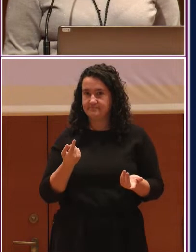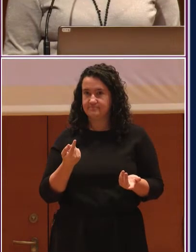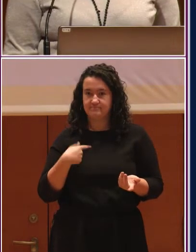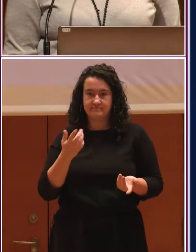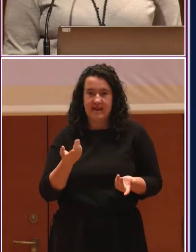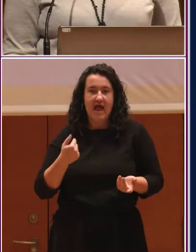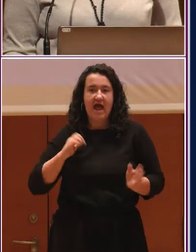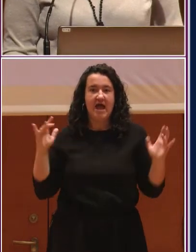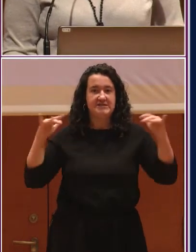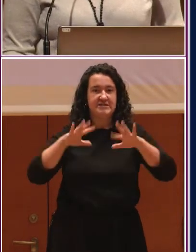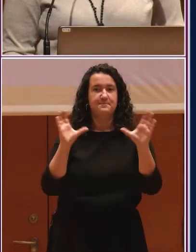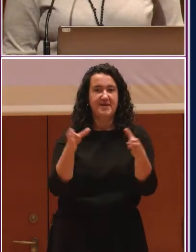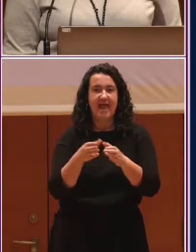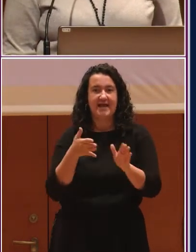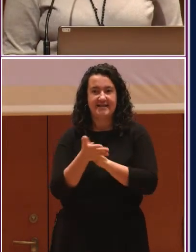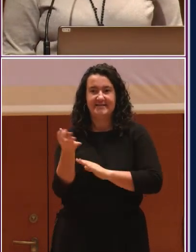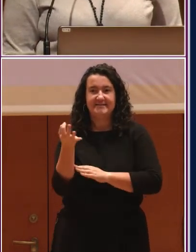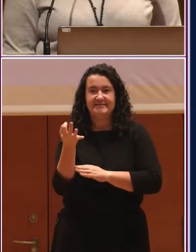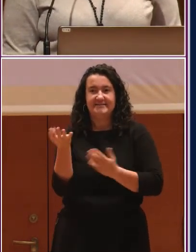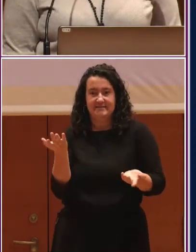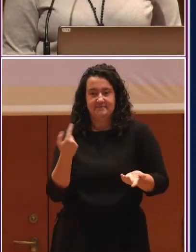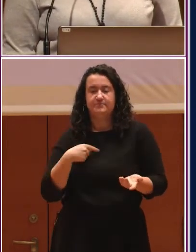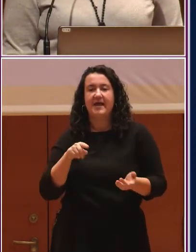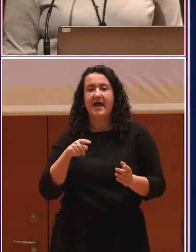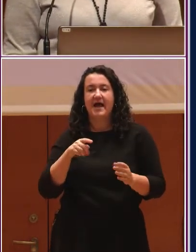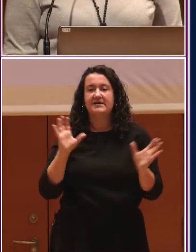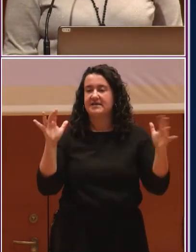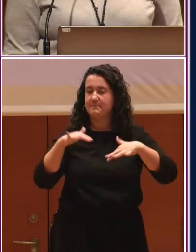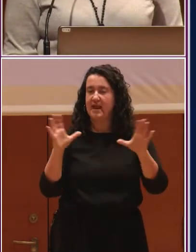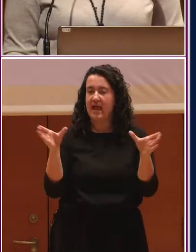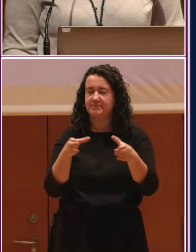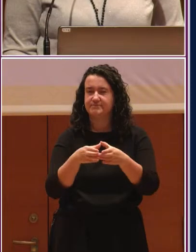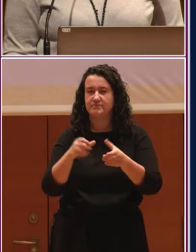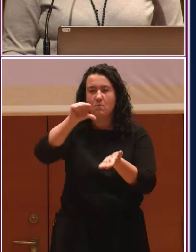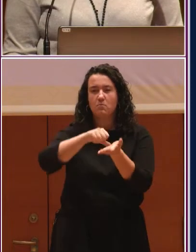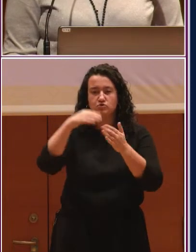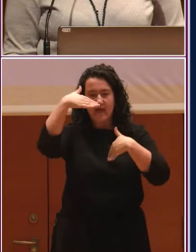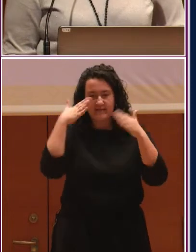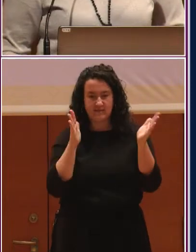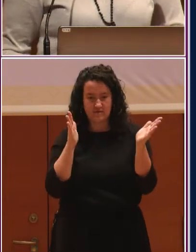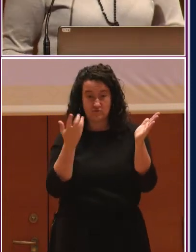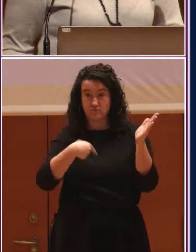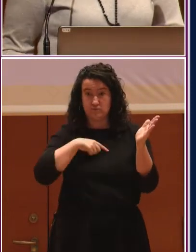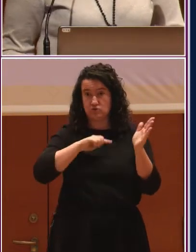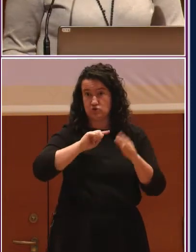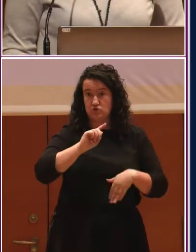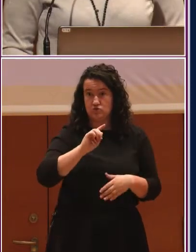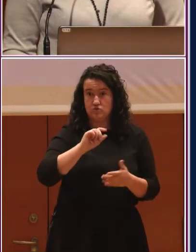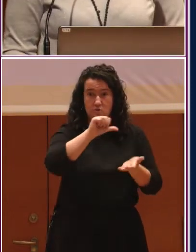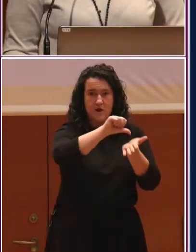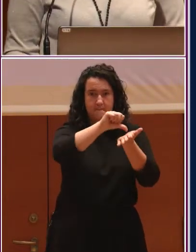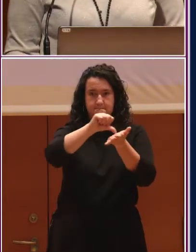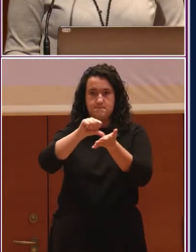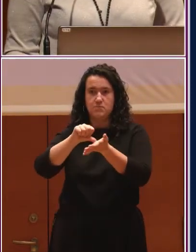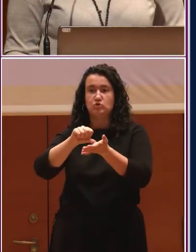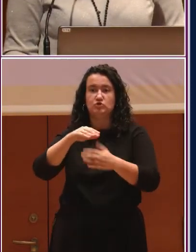un asterisco porque en la Cruz Roja hablamos de asamblea y parece que todo el mundo tiene que saber qué es una asamblea y lo